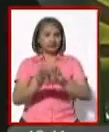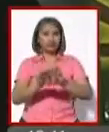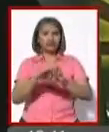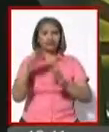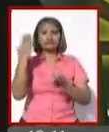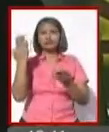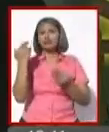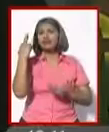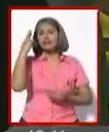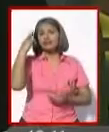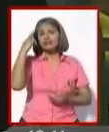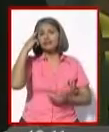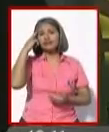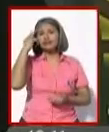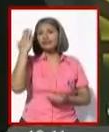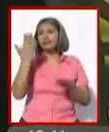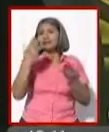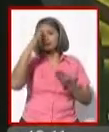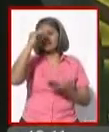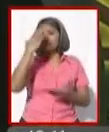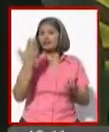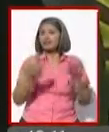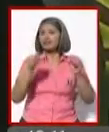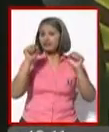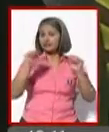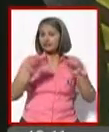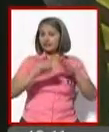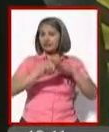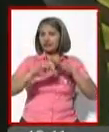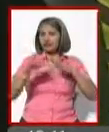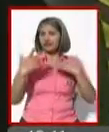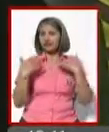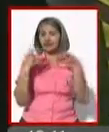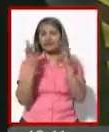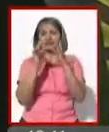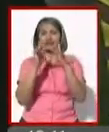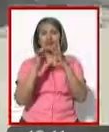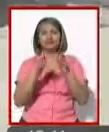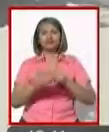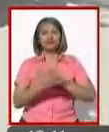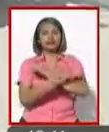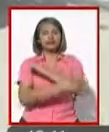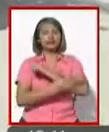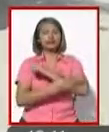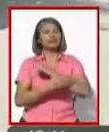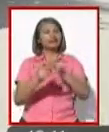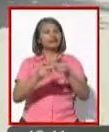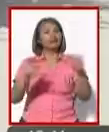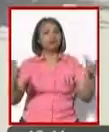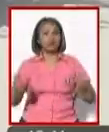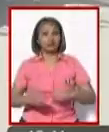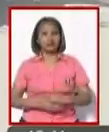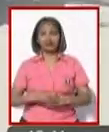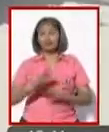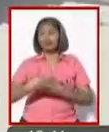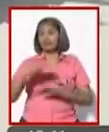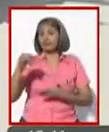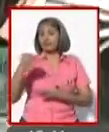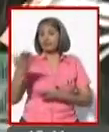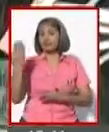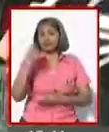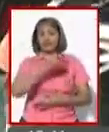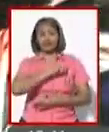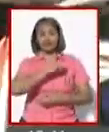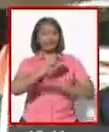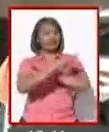prácticamente porque tenemos información de que este sujeto tiene algún vínculo en Campo Grande. En el transcurso de la tarde del jueves pasado, la